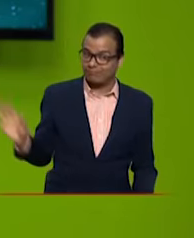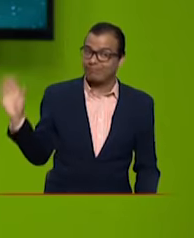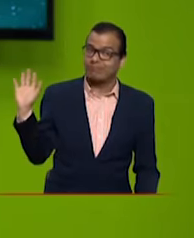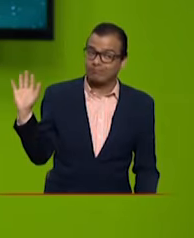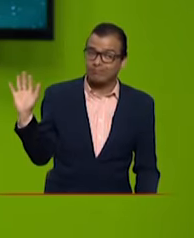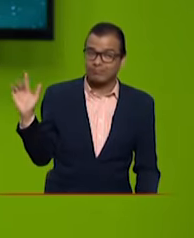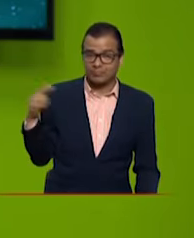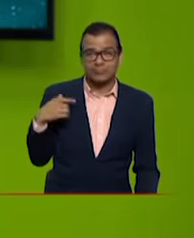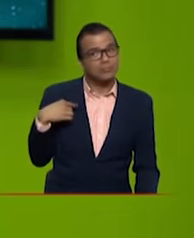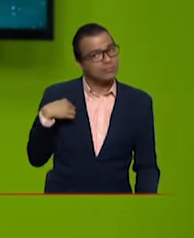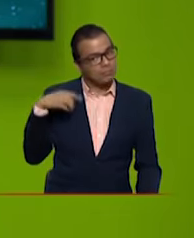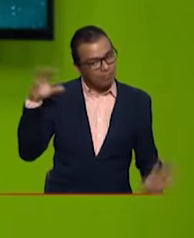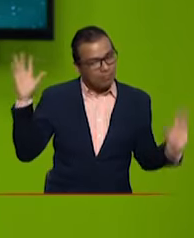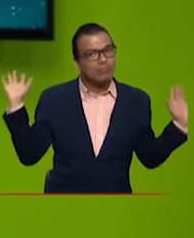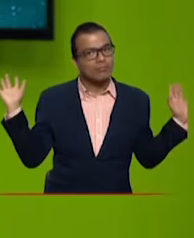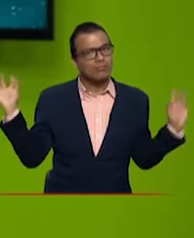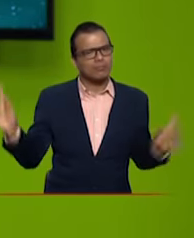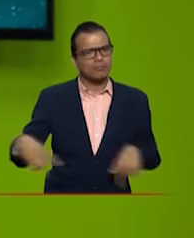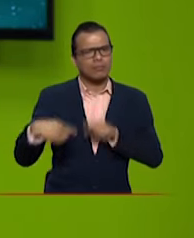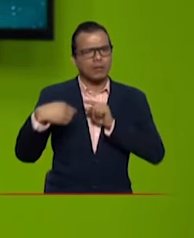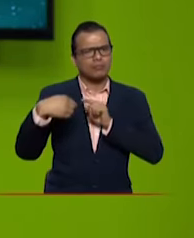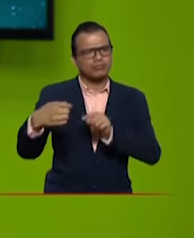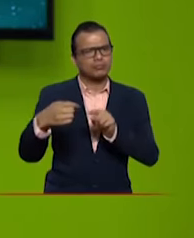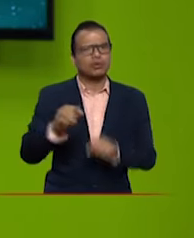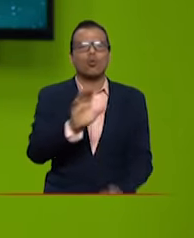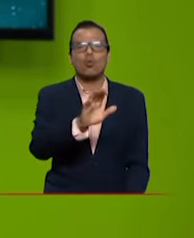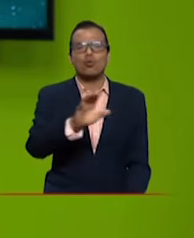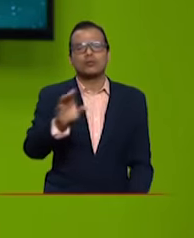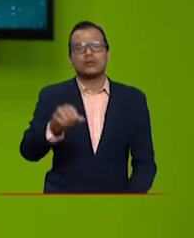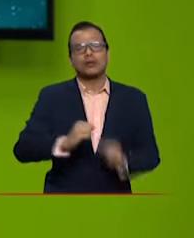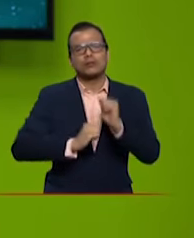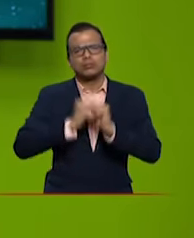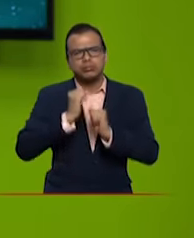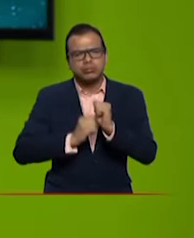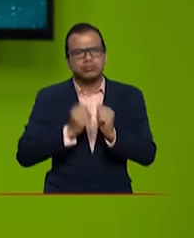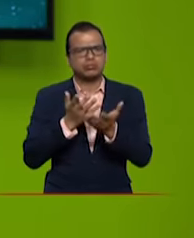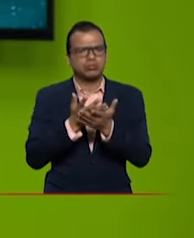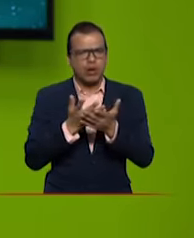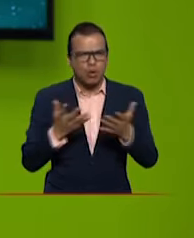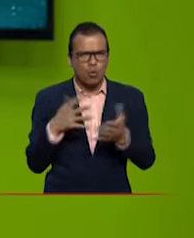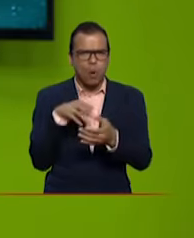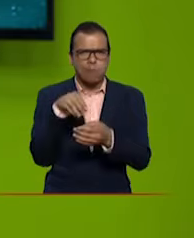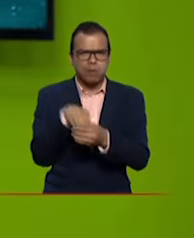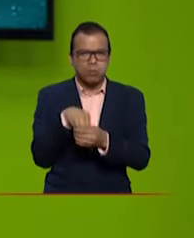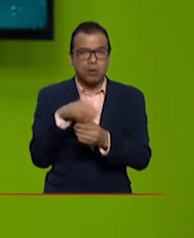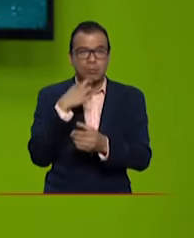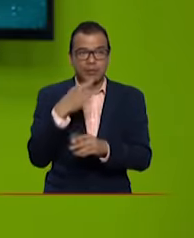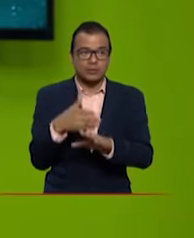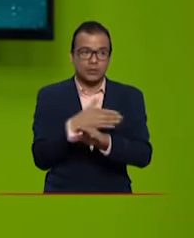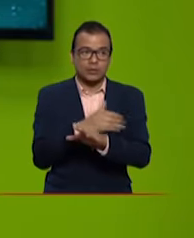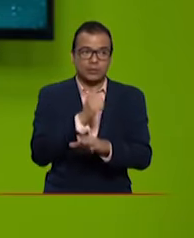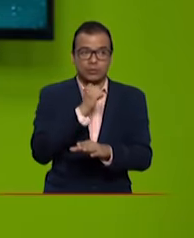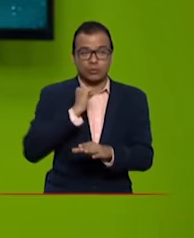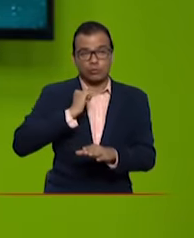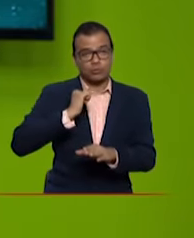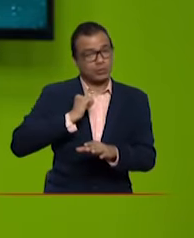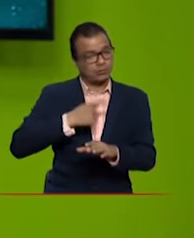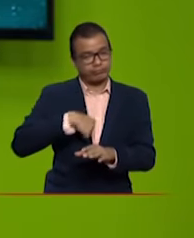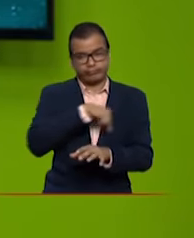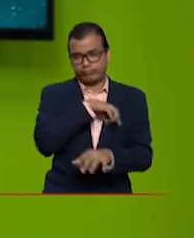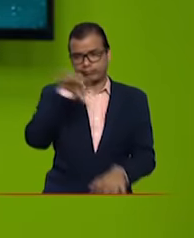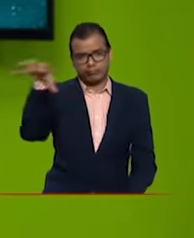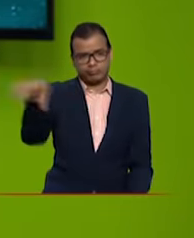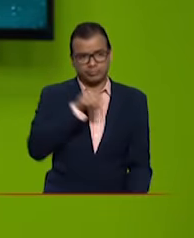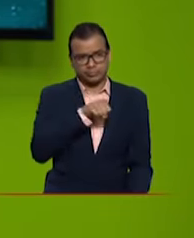persona con una maquinaria para hacer alguna intervención en esa zona sin ningún permiso ambiental, se expone a perder la maquinaria, se